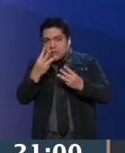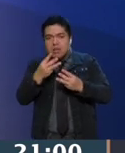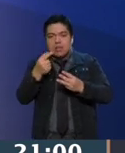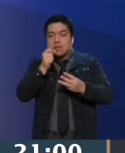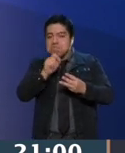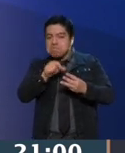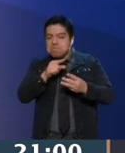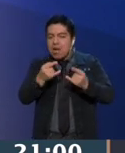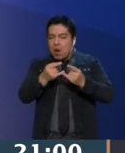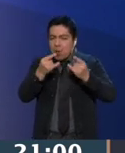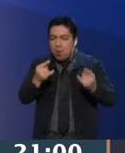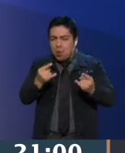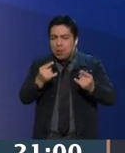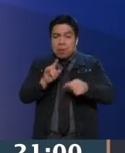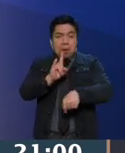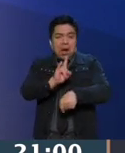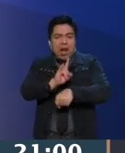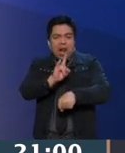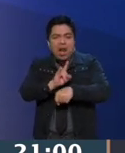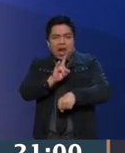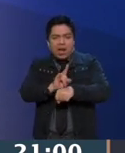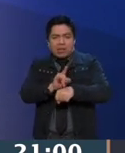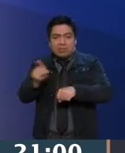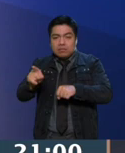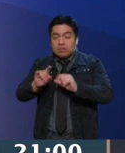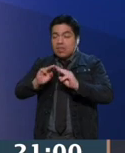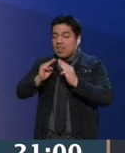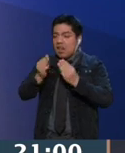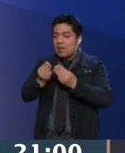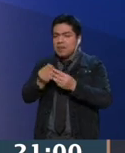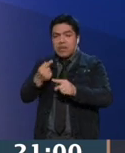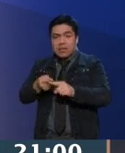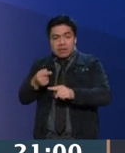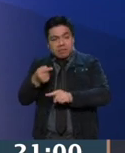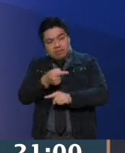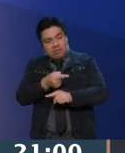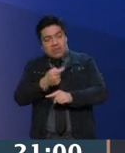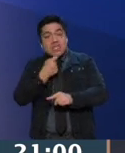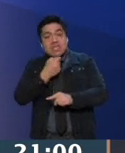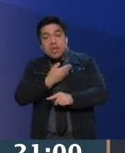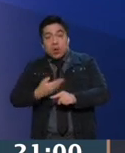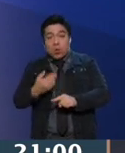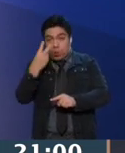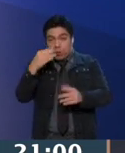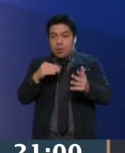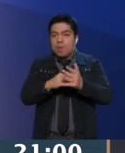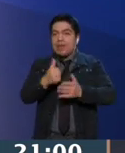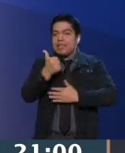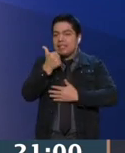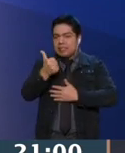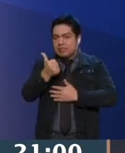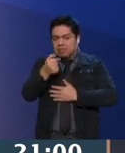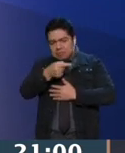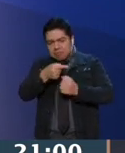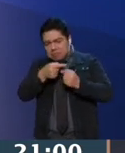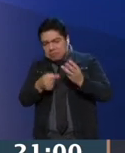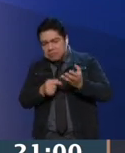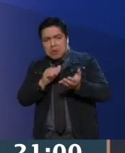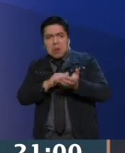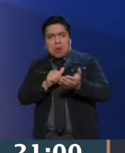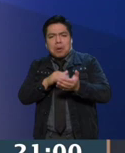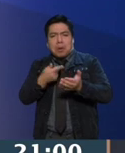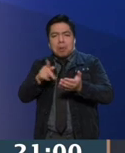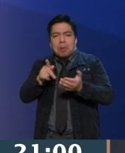misma historia. El supuesto financiamiento del crimen organizado a la campaña de López Obrador en 2006. Los textos están basados en